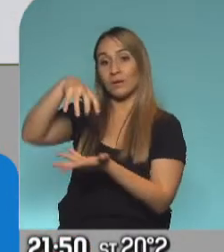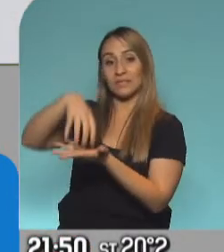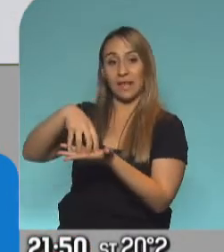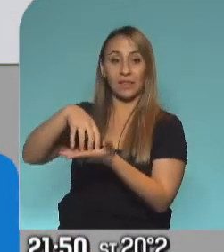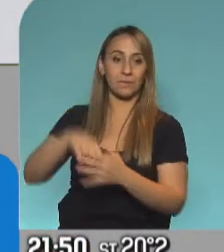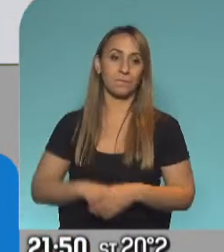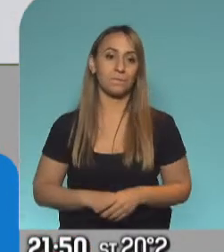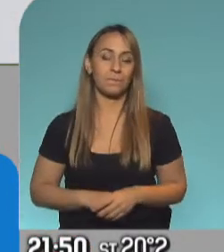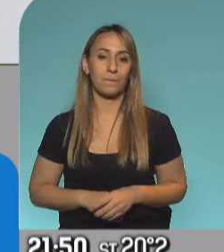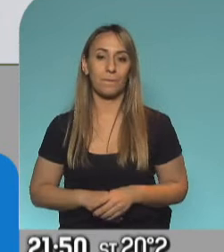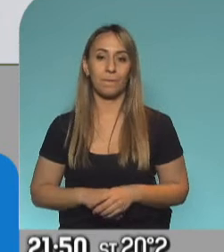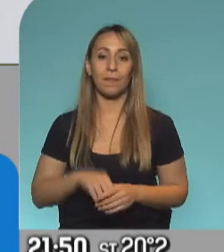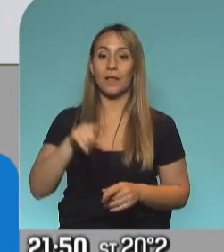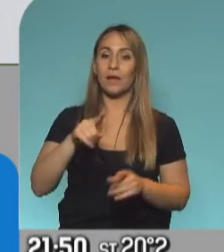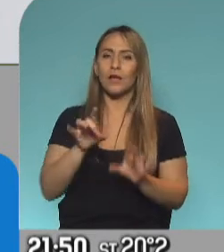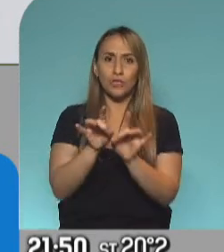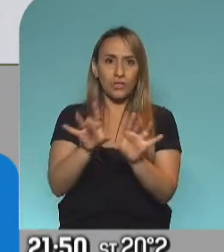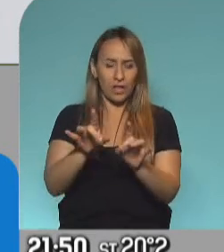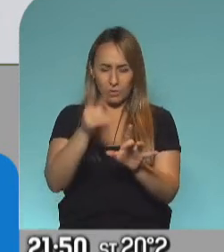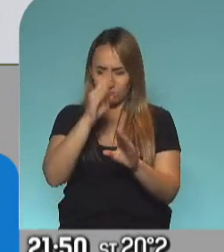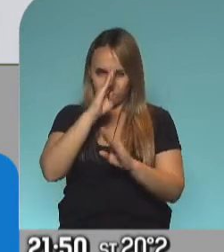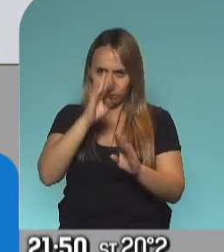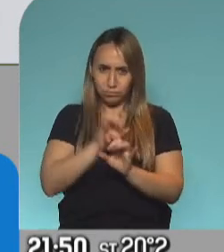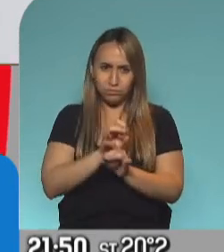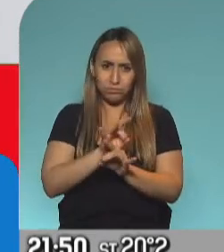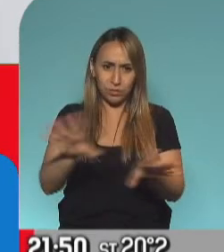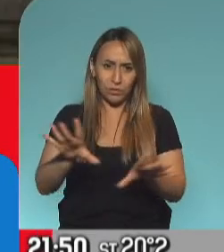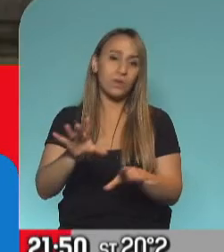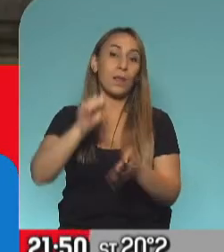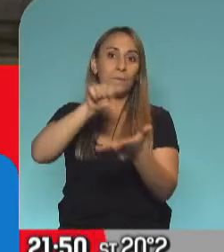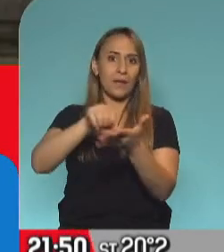Hopkins. El disparo de contagios en el país más golpeado por